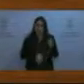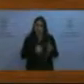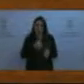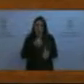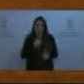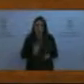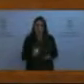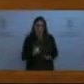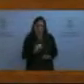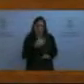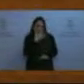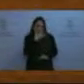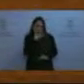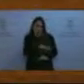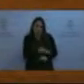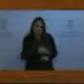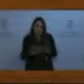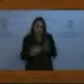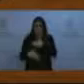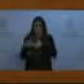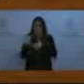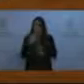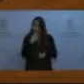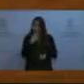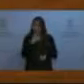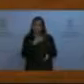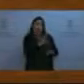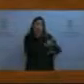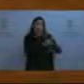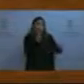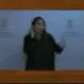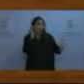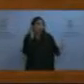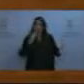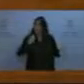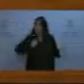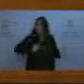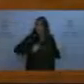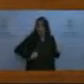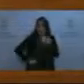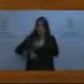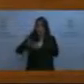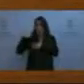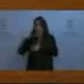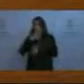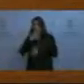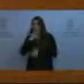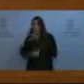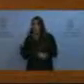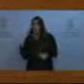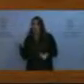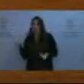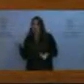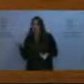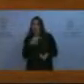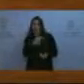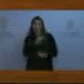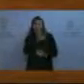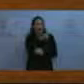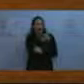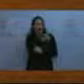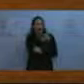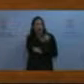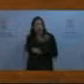cierto, sonrojantes de la época de Areces, porque esta consejera es la misma de la época del señor Areces, después de engañar a diestro